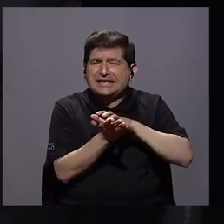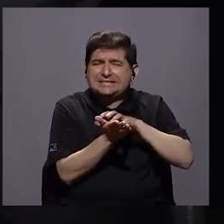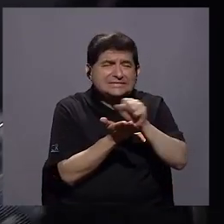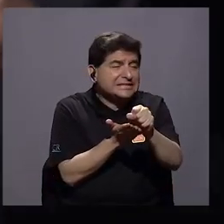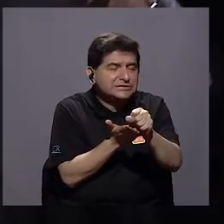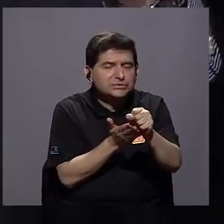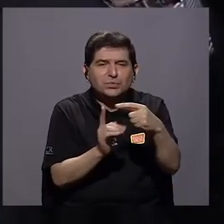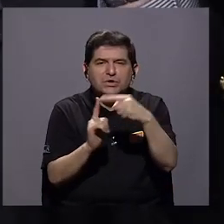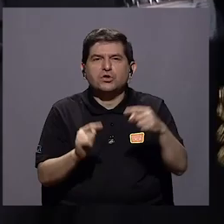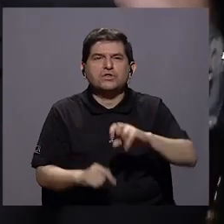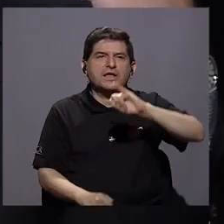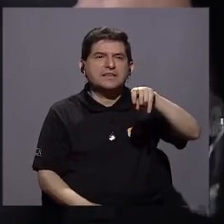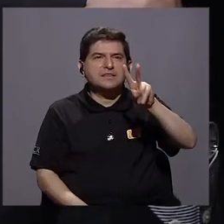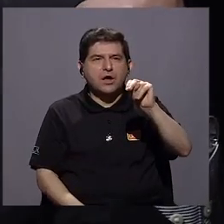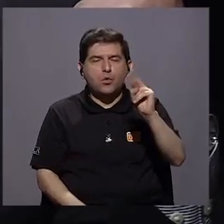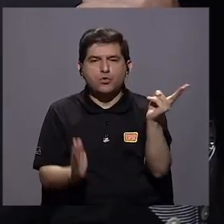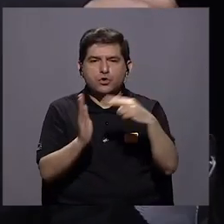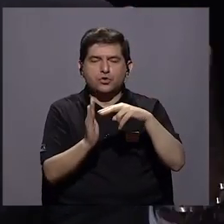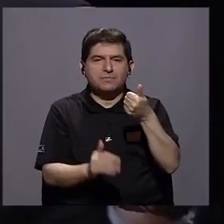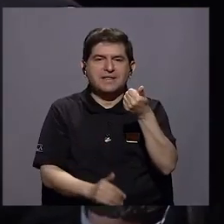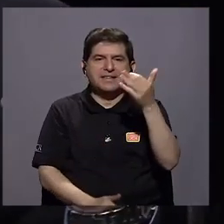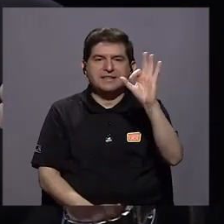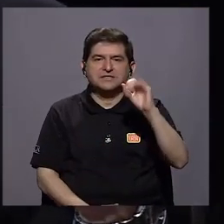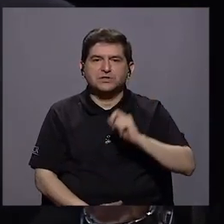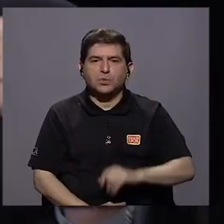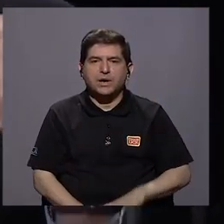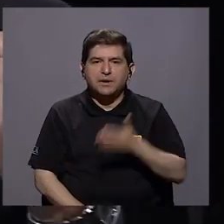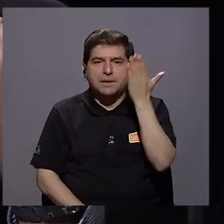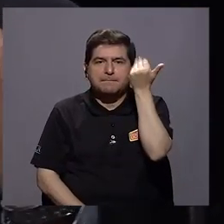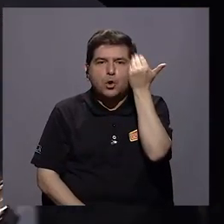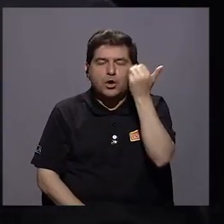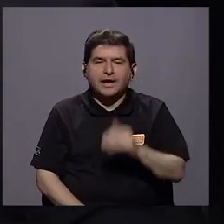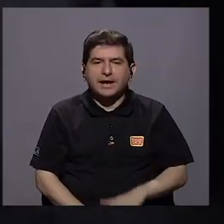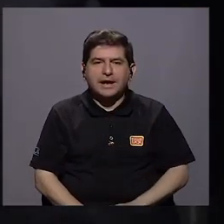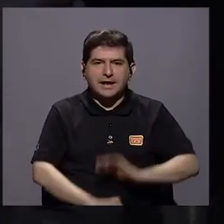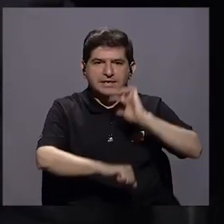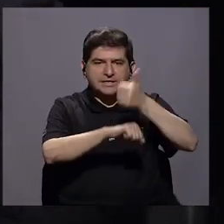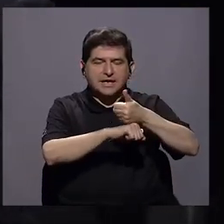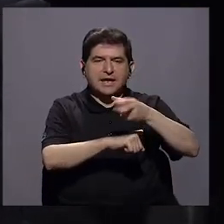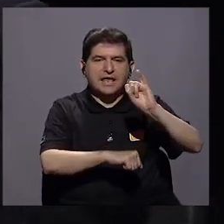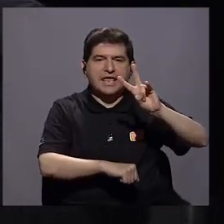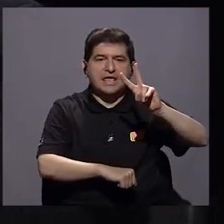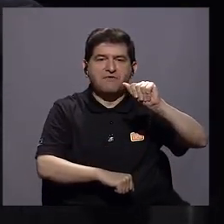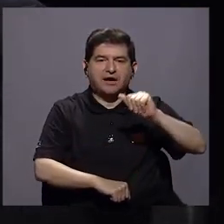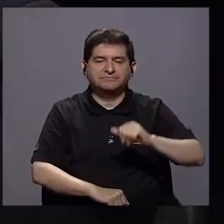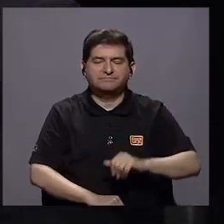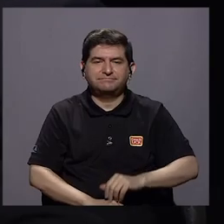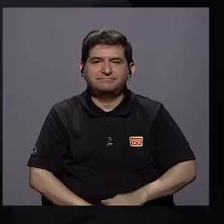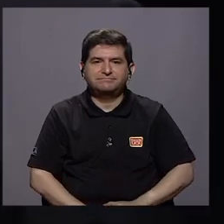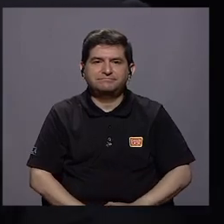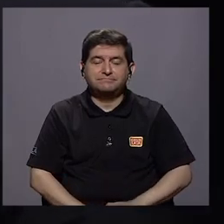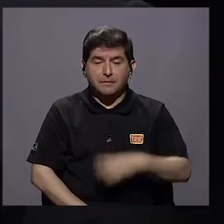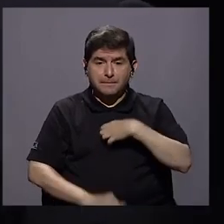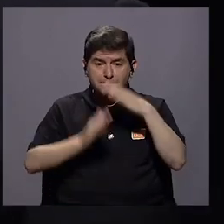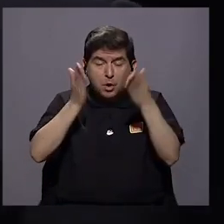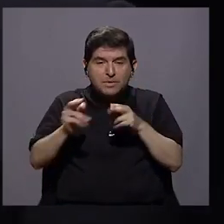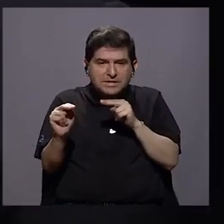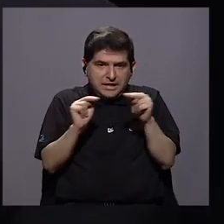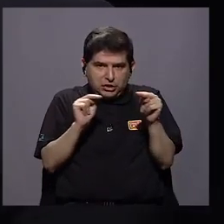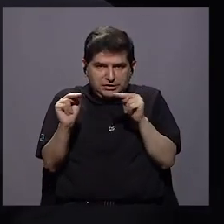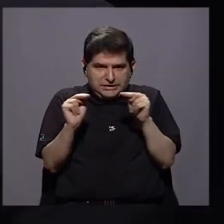desde junio del 2019. ¿Por qué? Porque se les puso IVA. Los